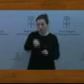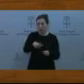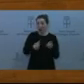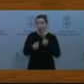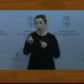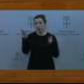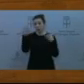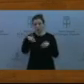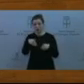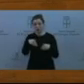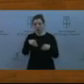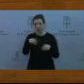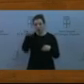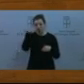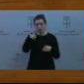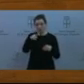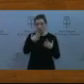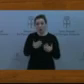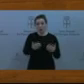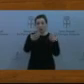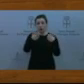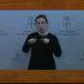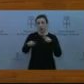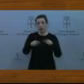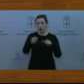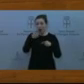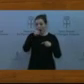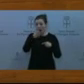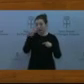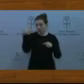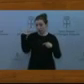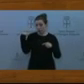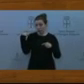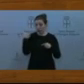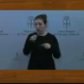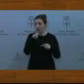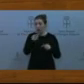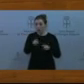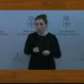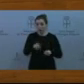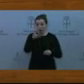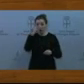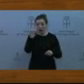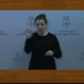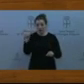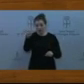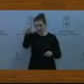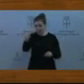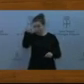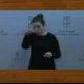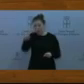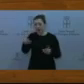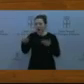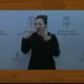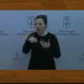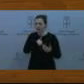Agroalimentación, Casas, que es de agradecer el papel que ha tenido durante la